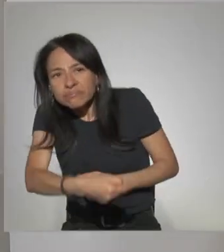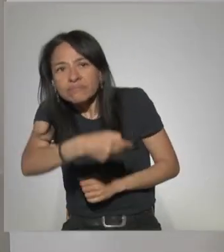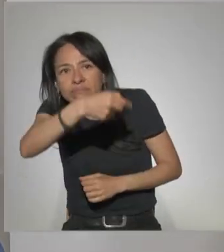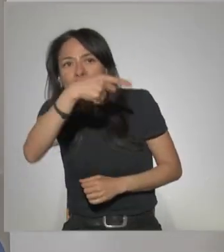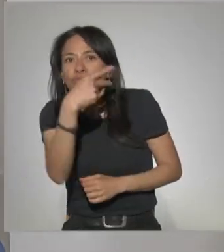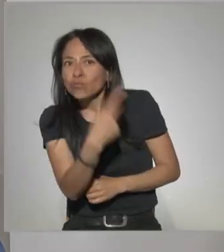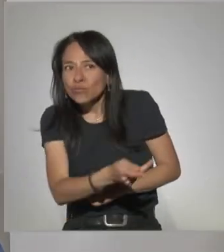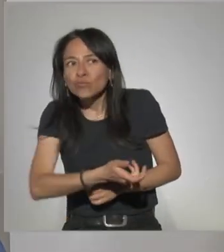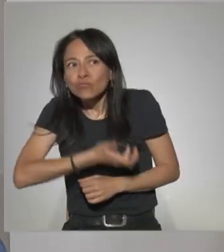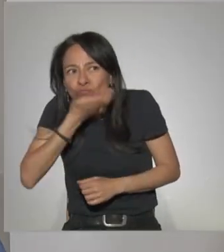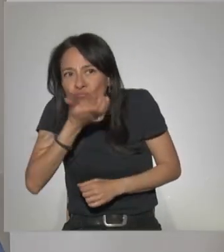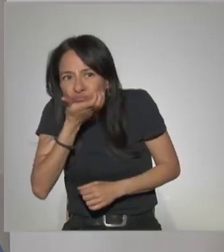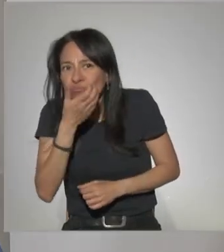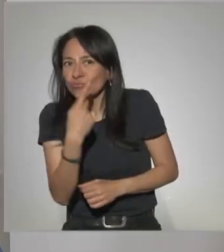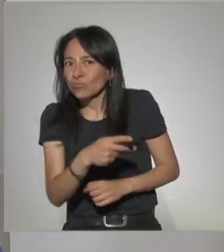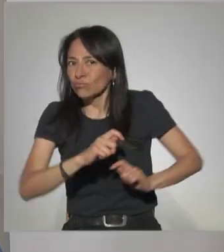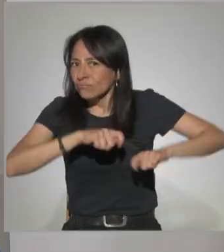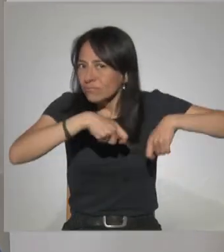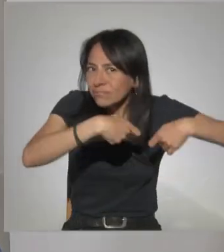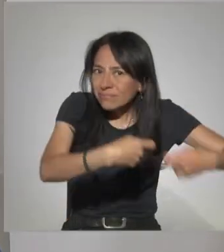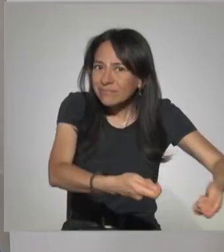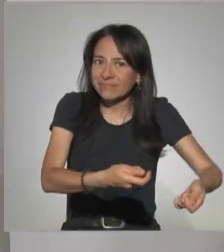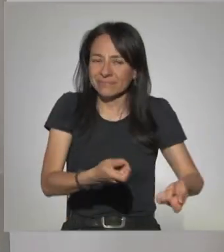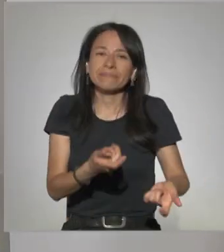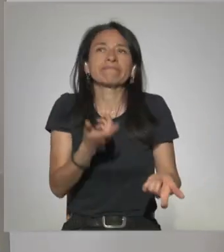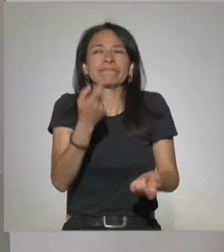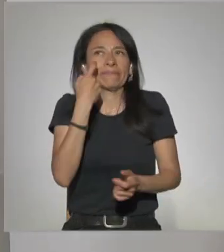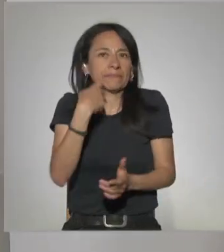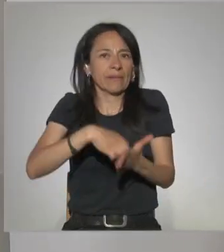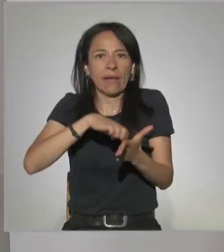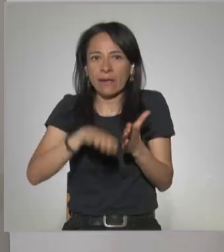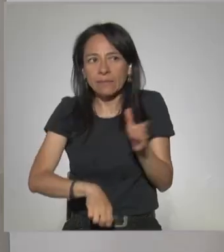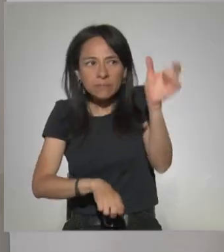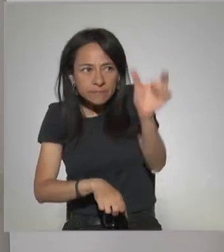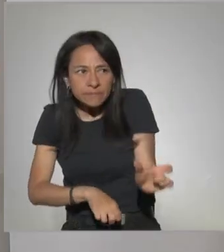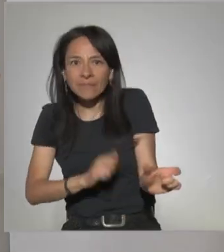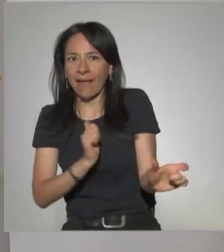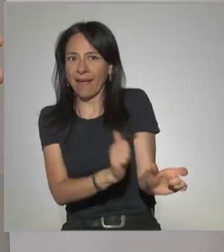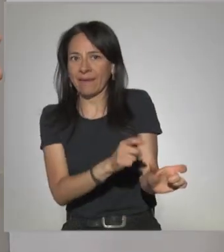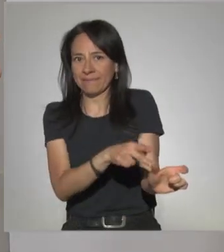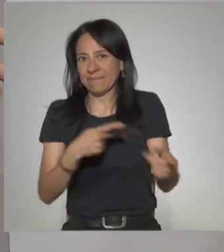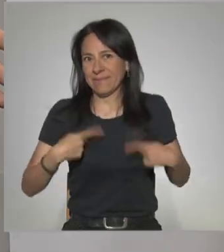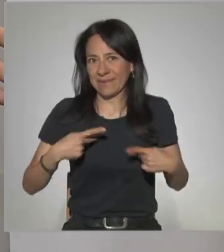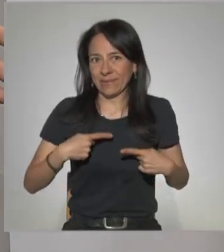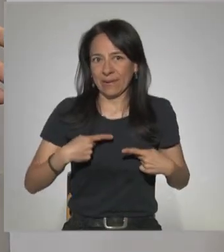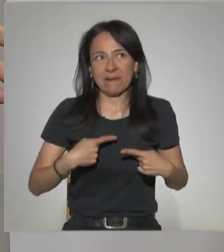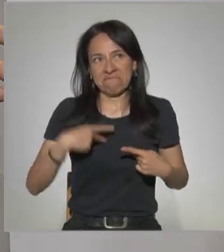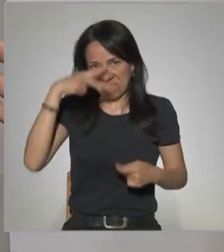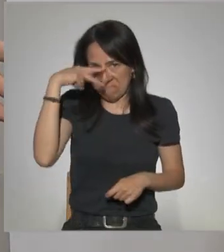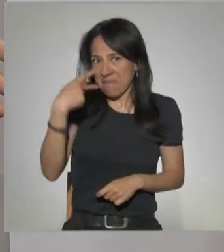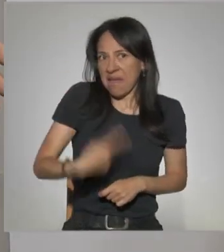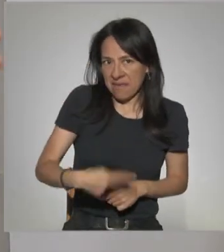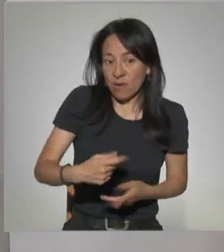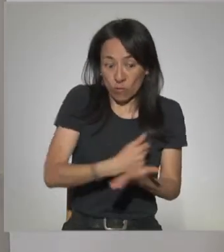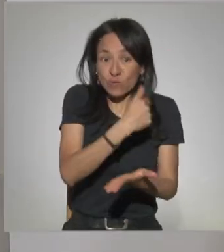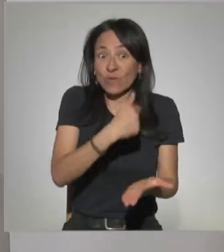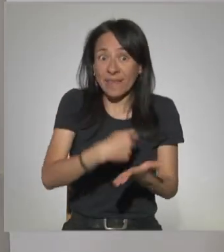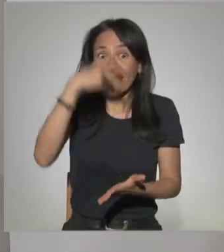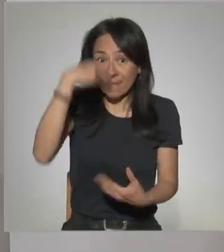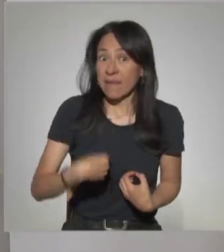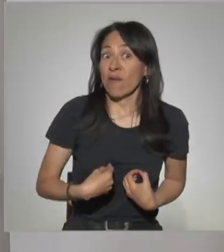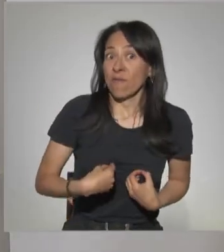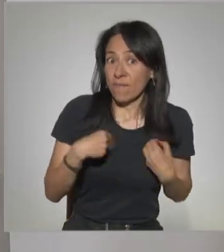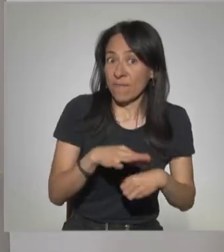No es la misma forma en que responde una persona, un mexicano de Ciudad de México ante un sismo, a